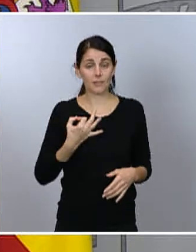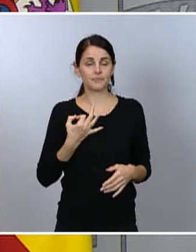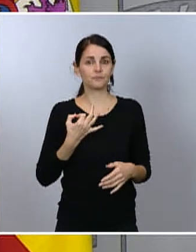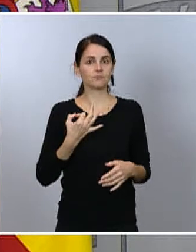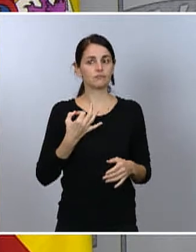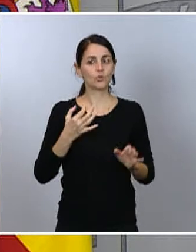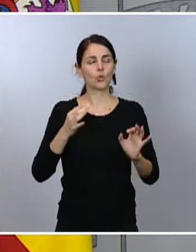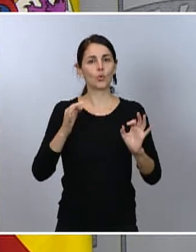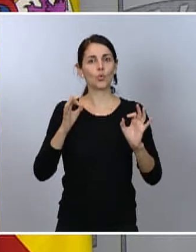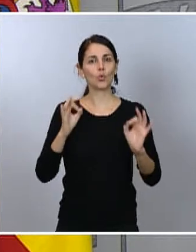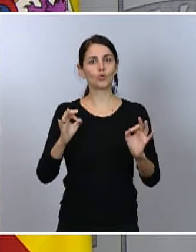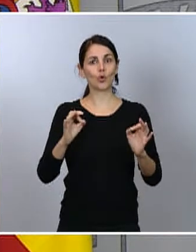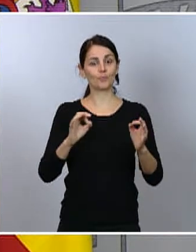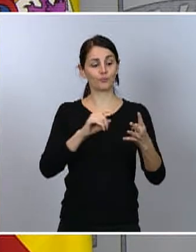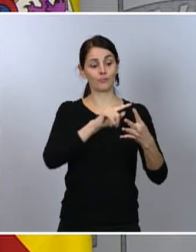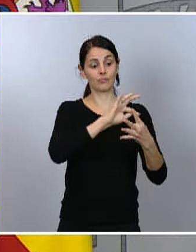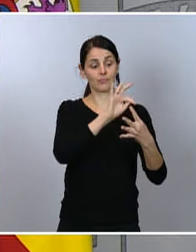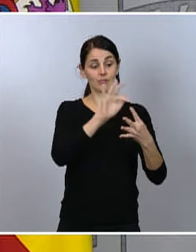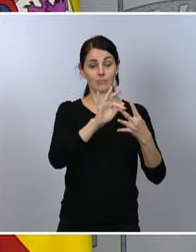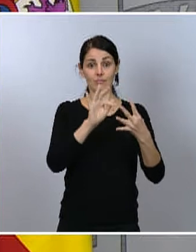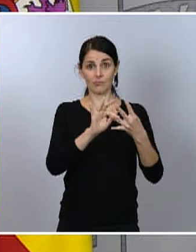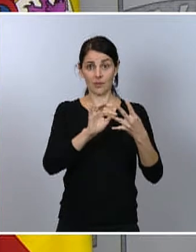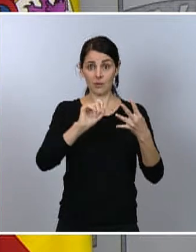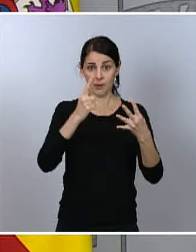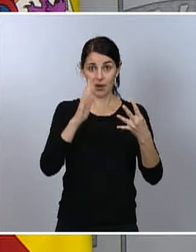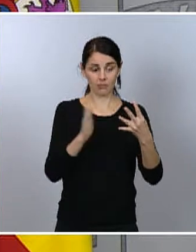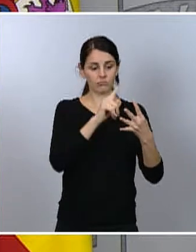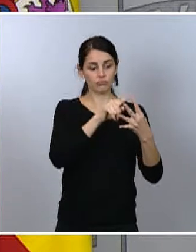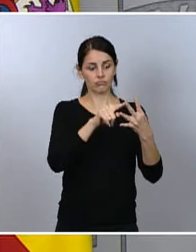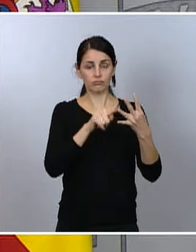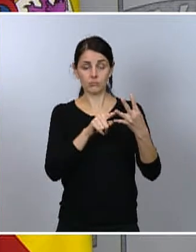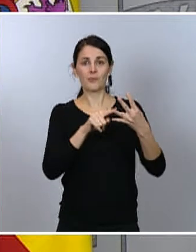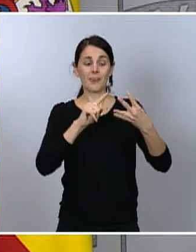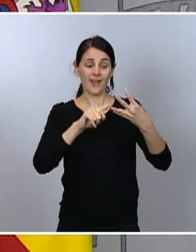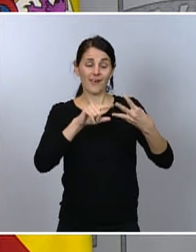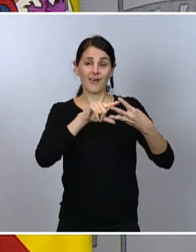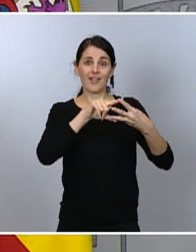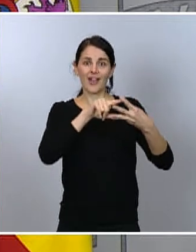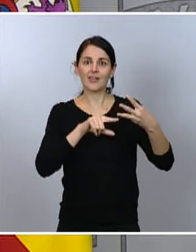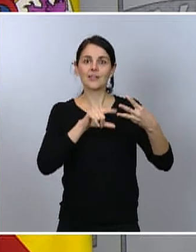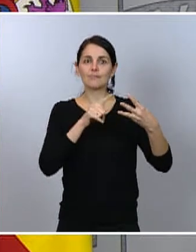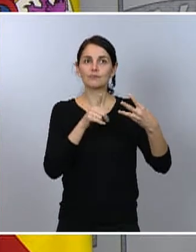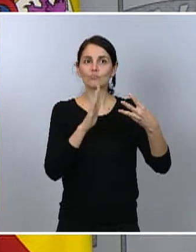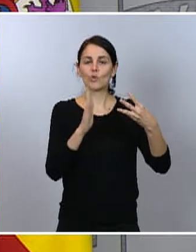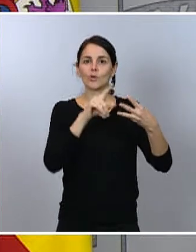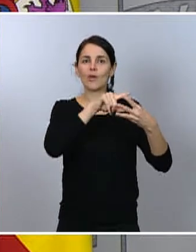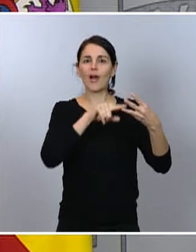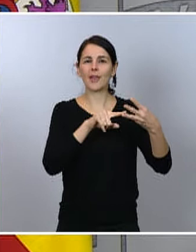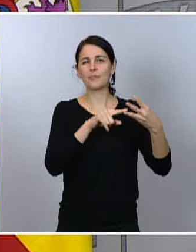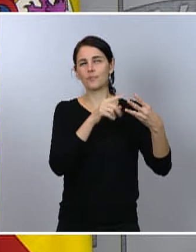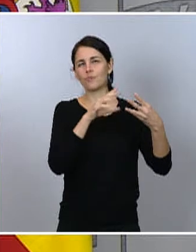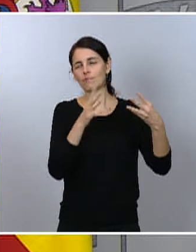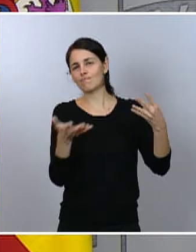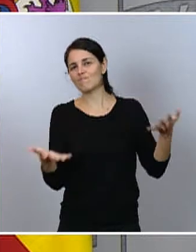las primeras 3 rondas del estudio de seroprevalencia, en aquel momento teníamos aproximadamente 230.000